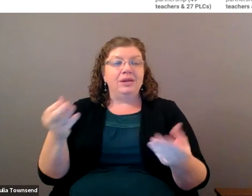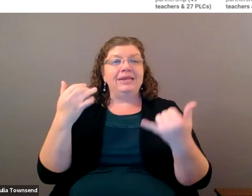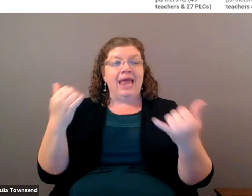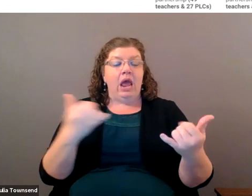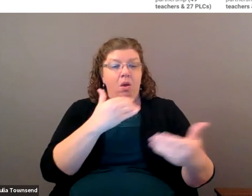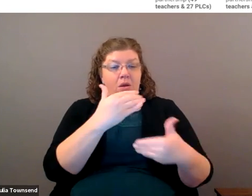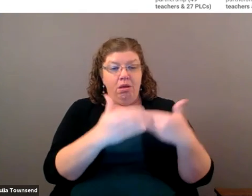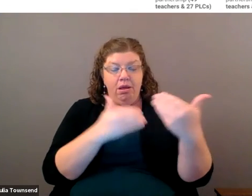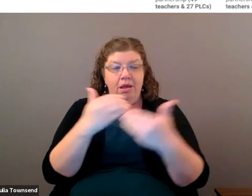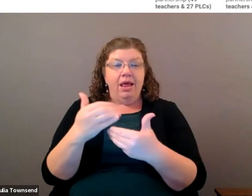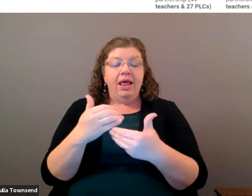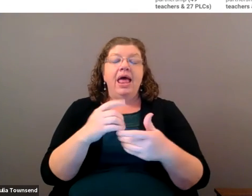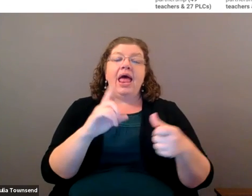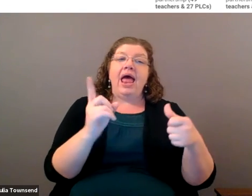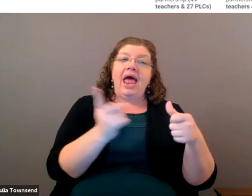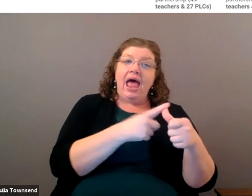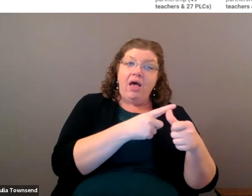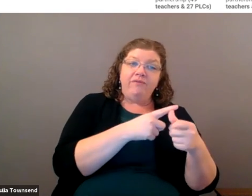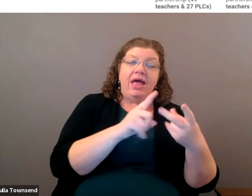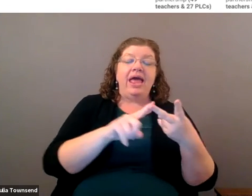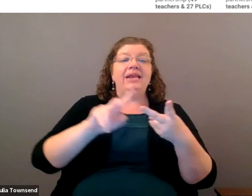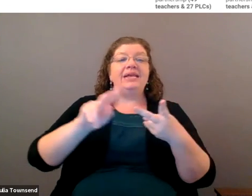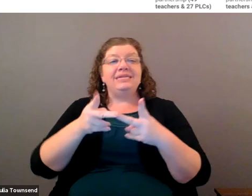que ahora ya